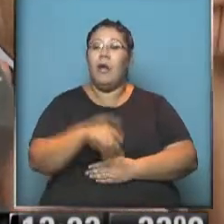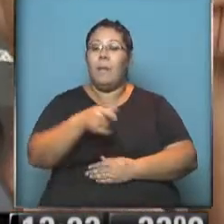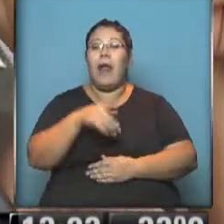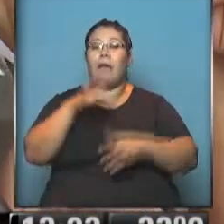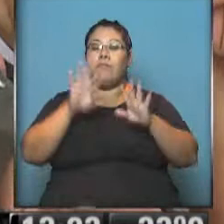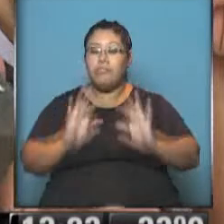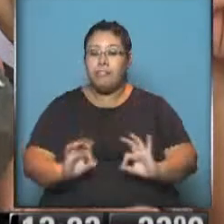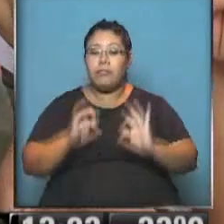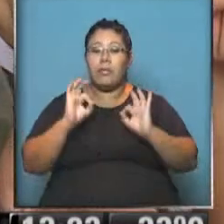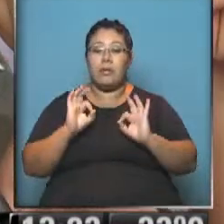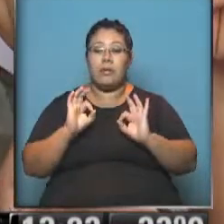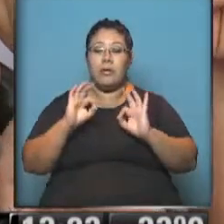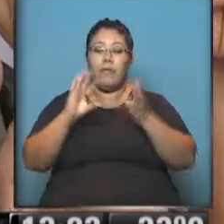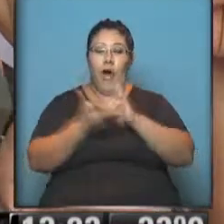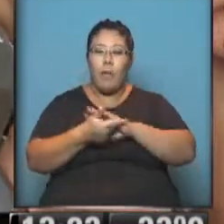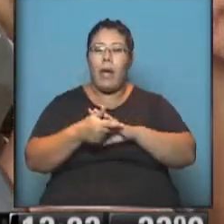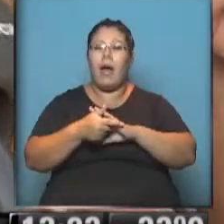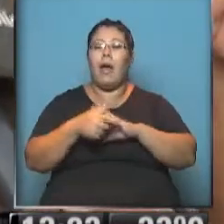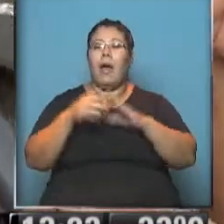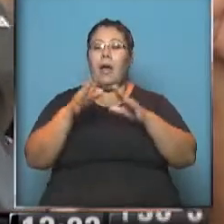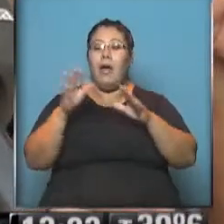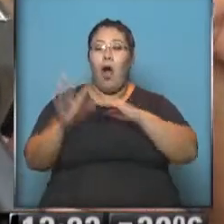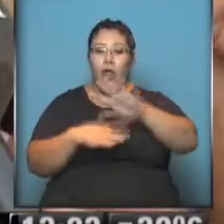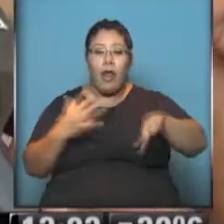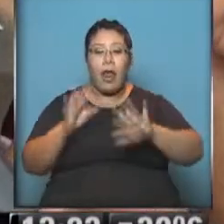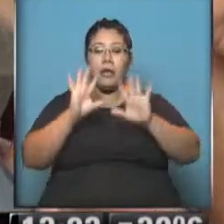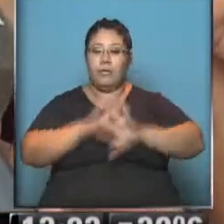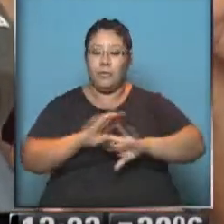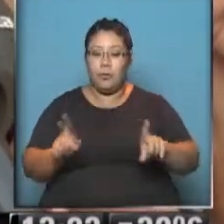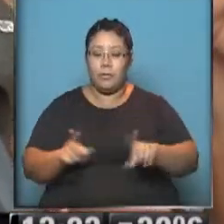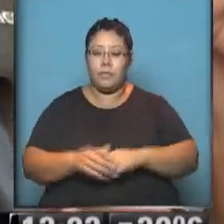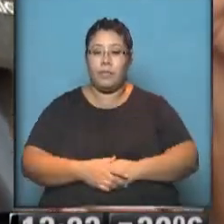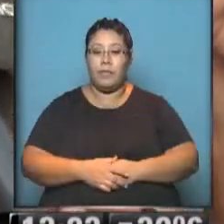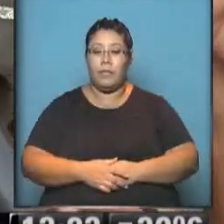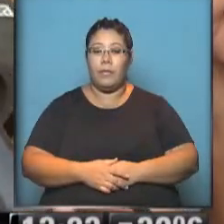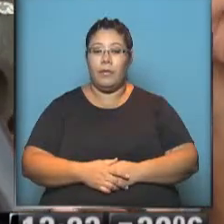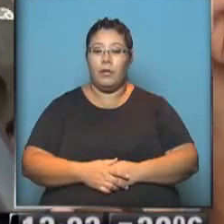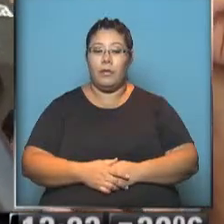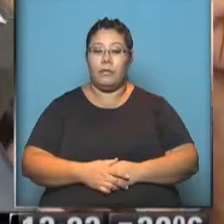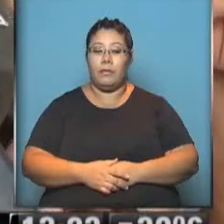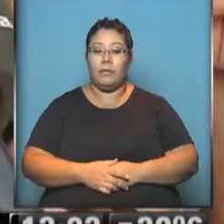estar sucediendo. Creemos que se puede hacer sin sangre, sin heridos y sin muertos. Lo hemos puesto a la práctica y los resultados están a la vista.